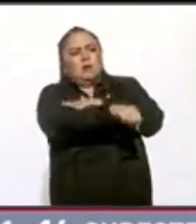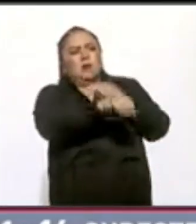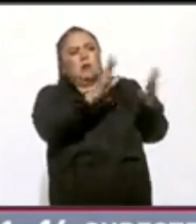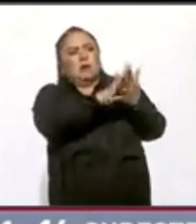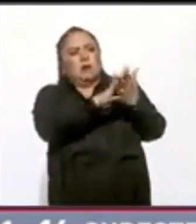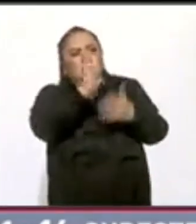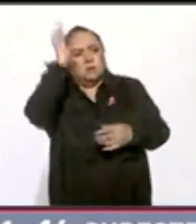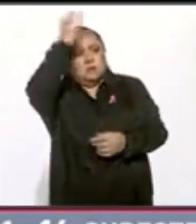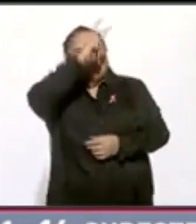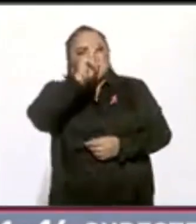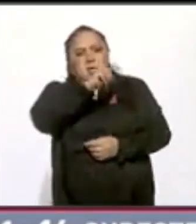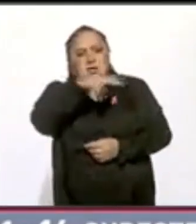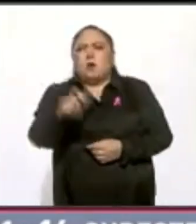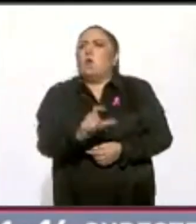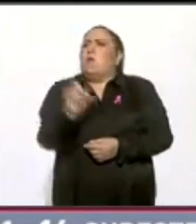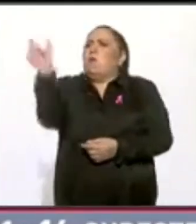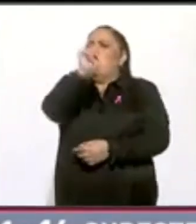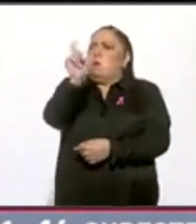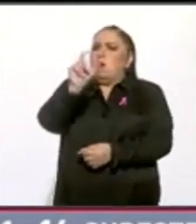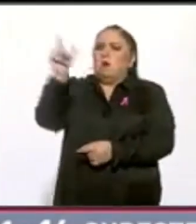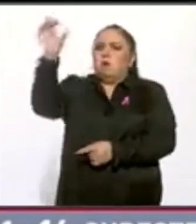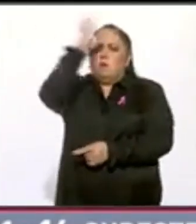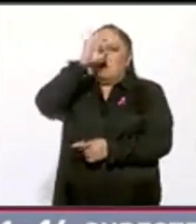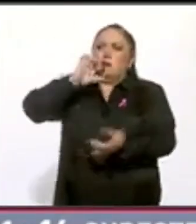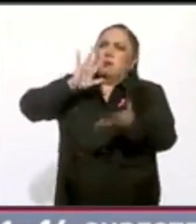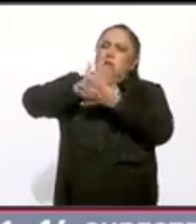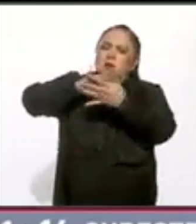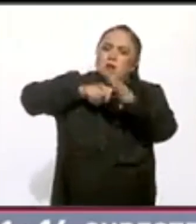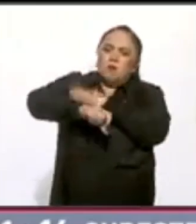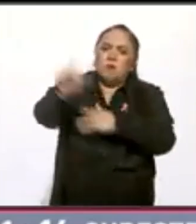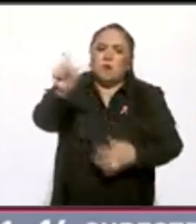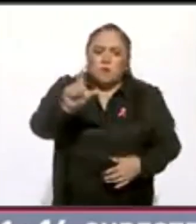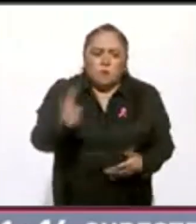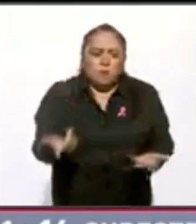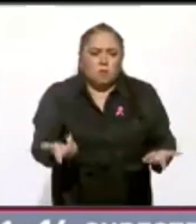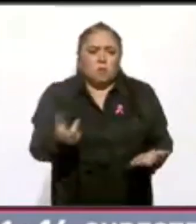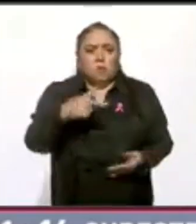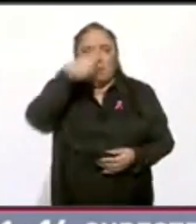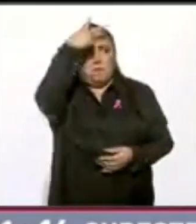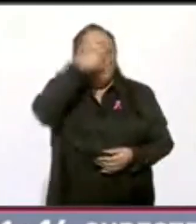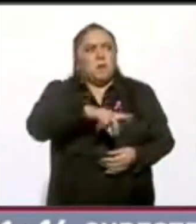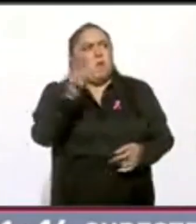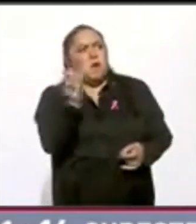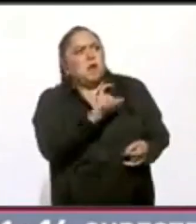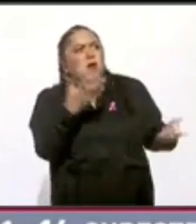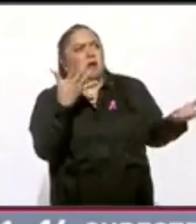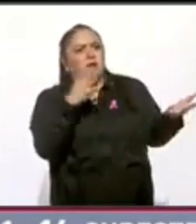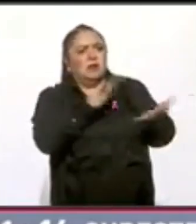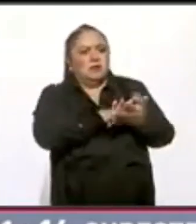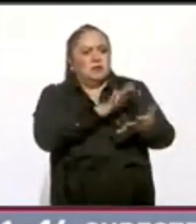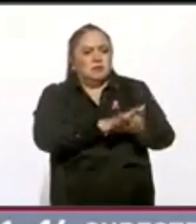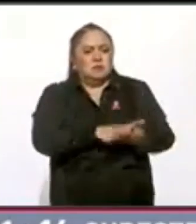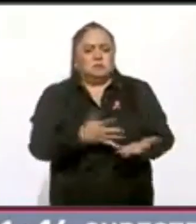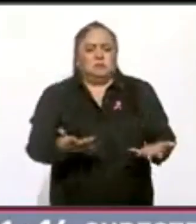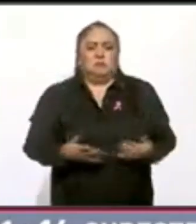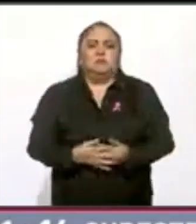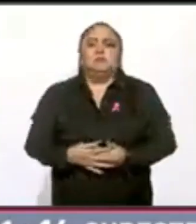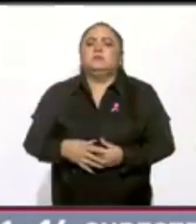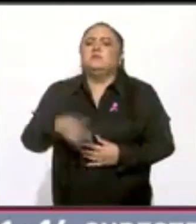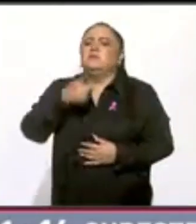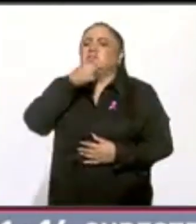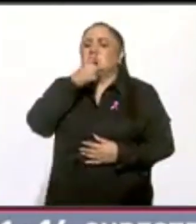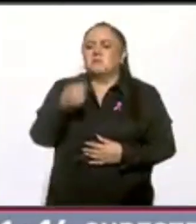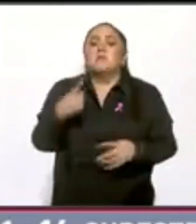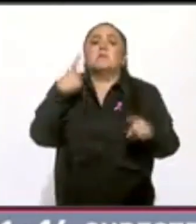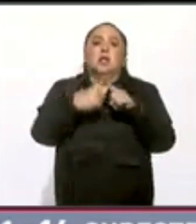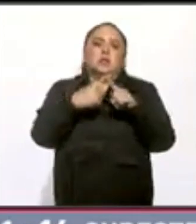Nieto? ¿Cuándo van a meter a la cárcel a Felipe Calderón? ¿Cuándo la Ciudad de México se va a meter a la cárcel a Miguel Ángel Mancera? le corresponde a